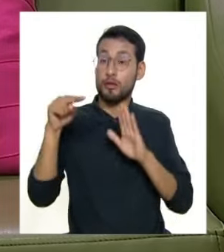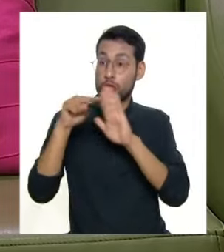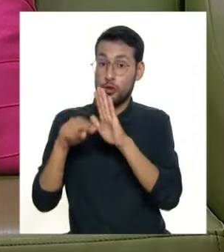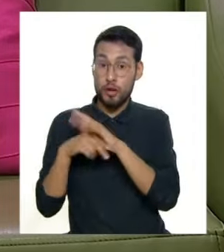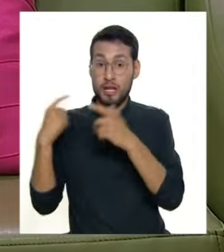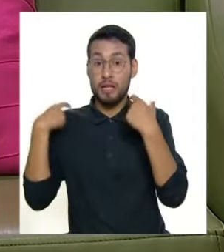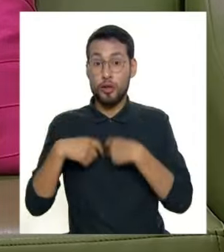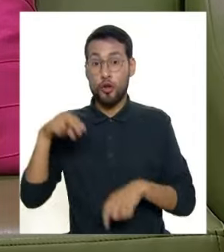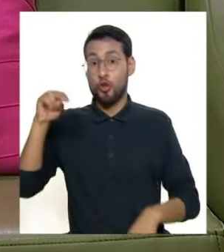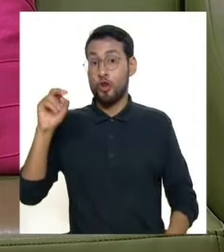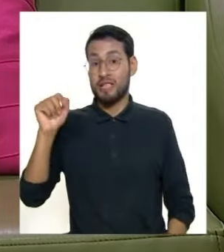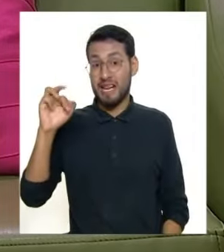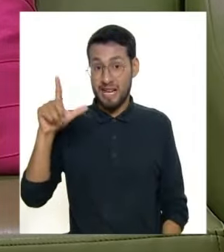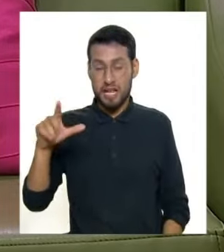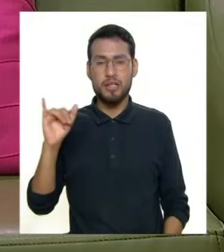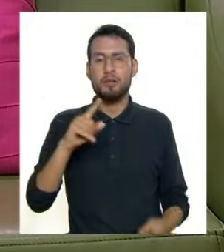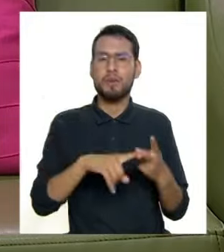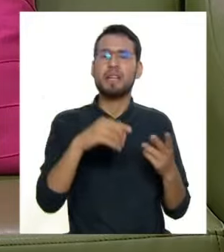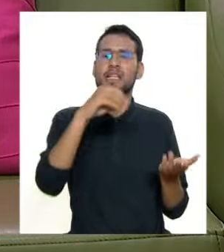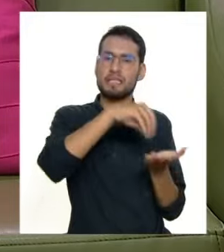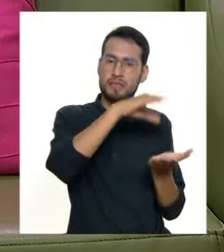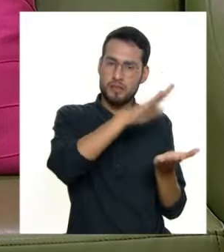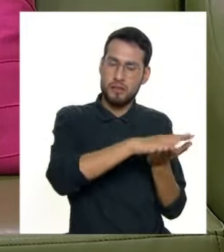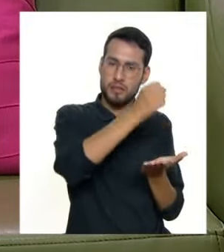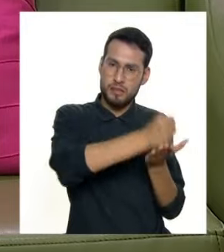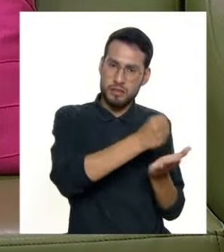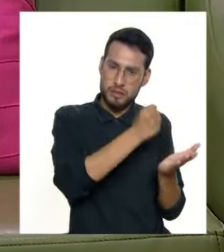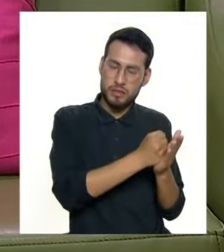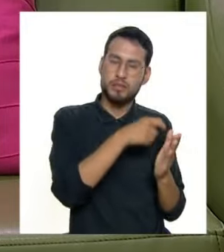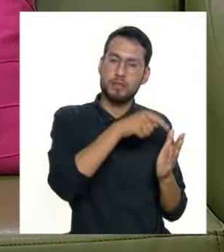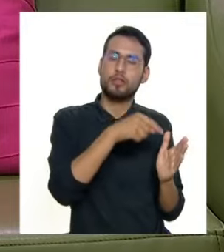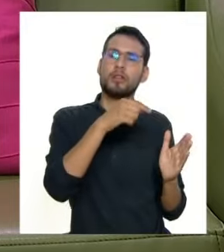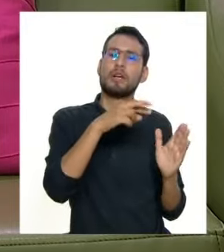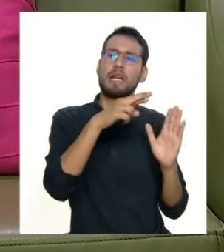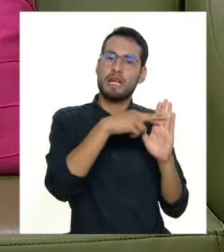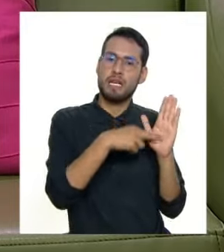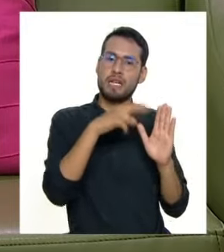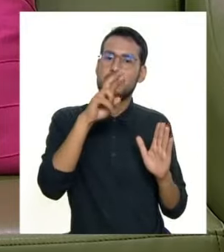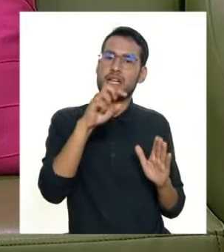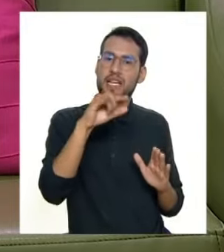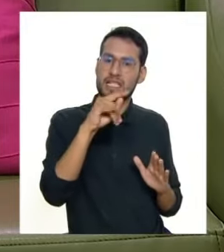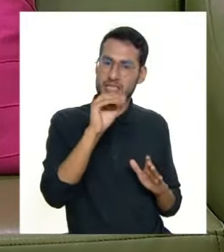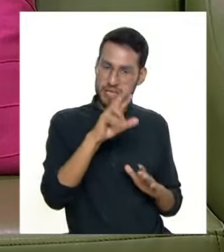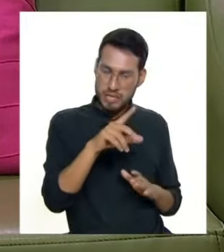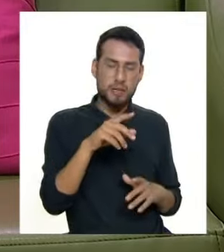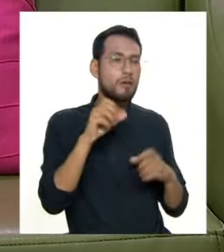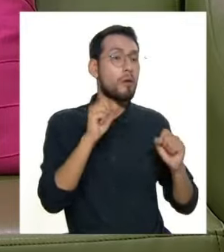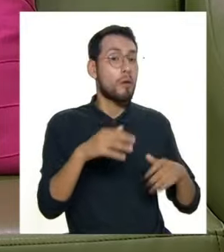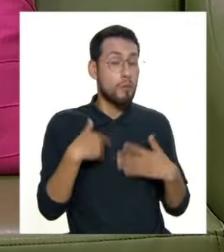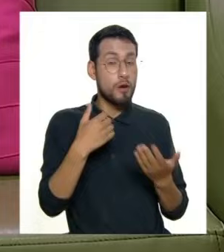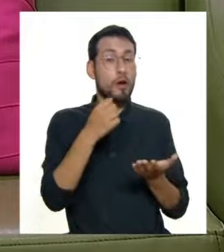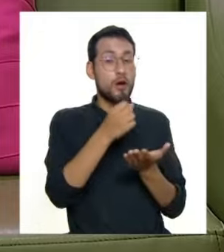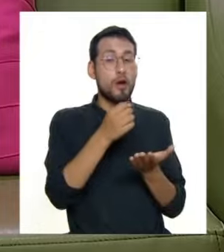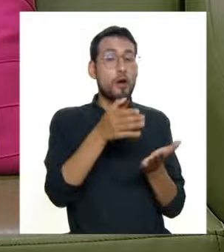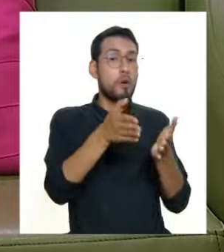notarial como en la vía registral a efectos de poder luego demandar o solicitar